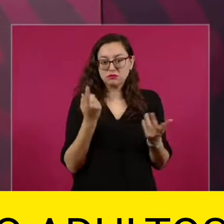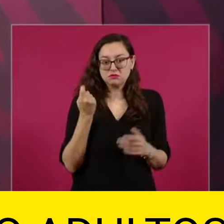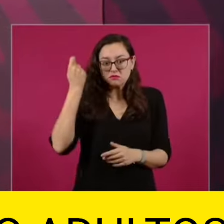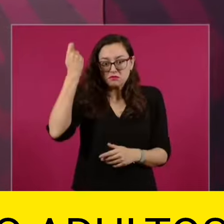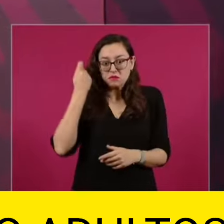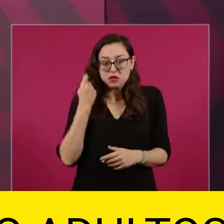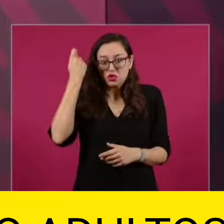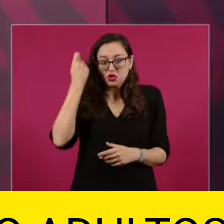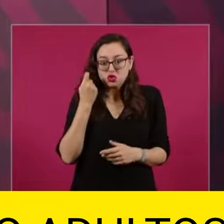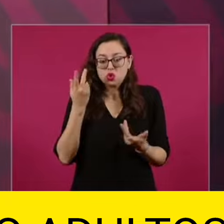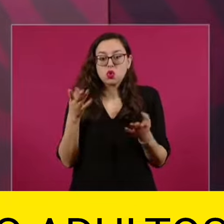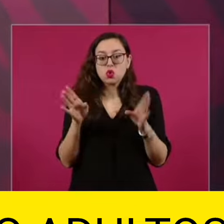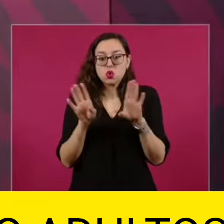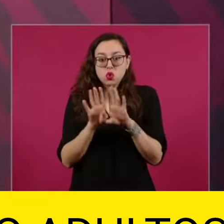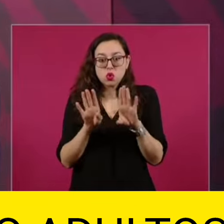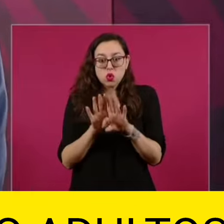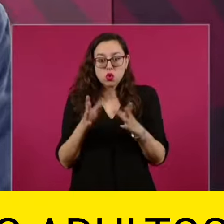Nuestros